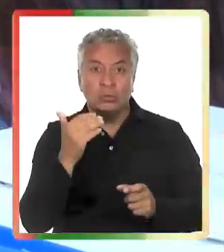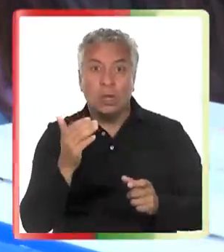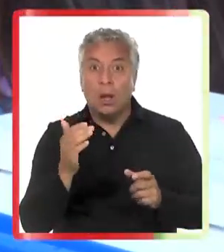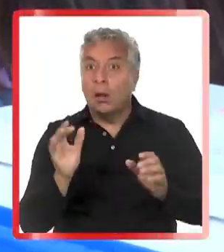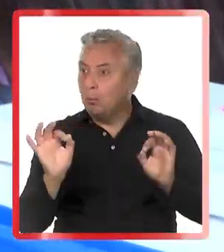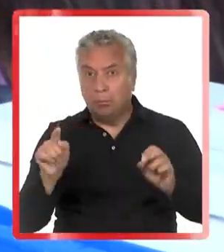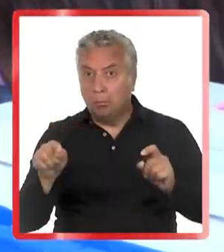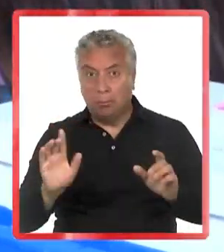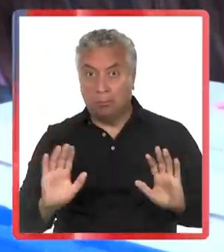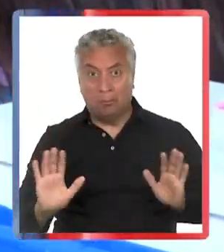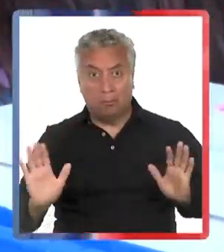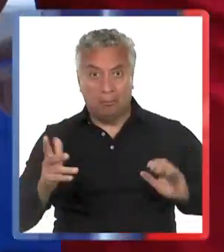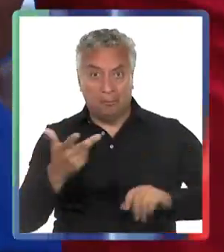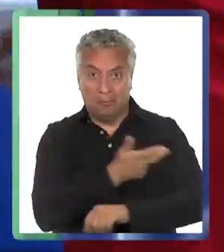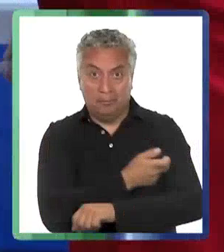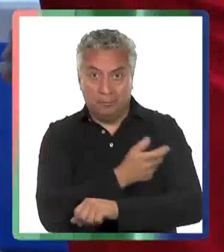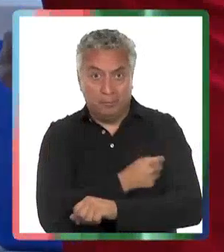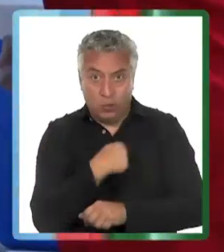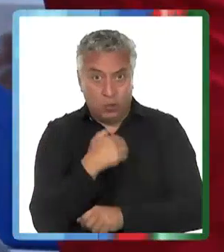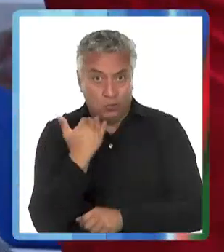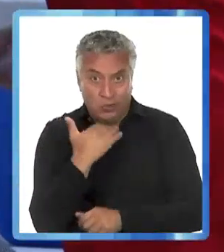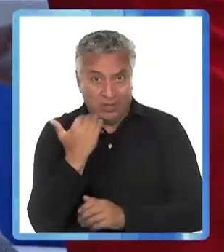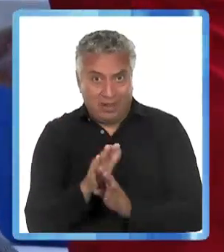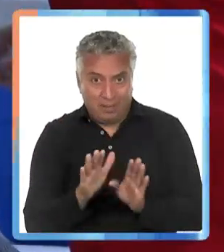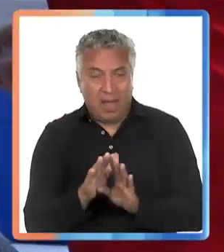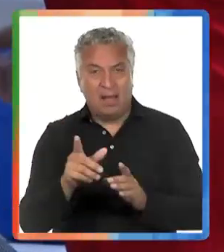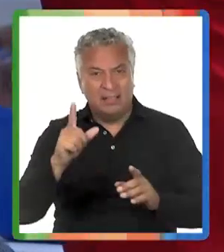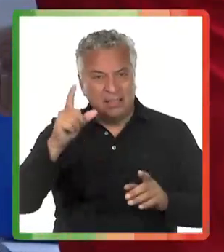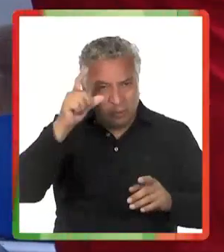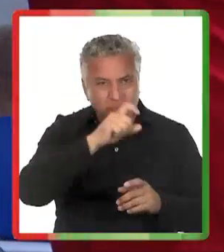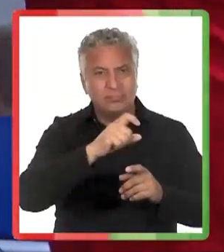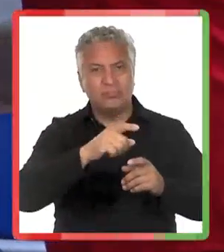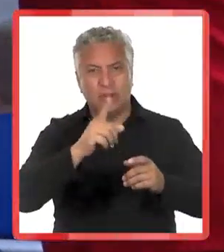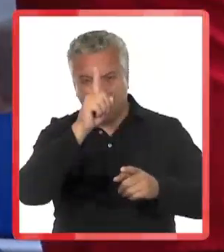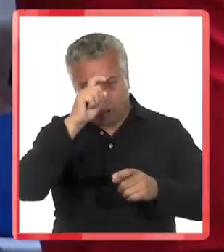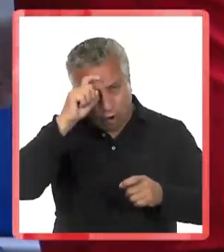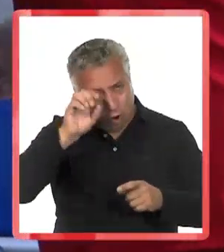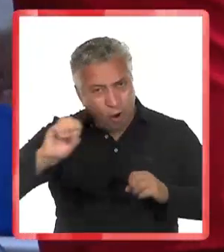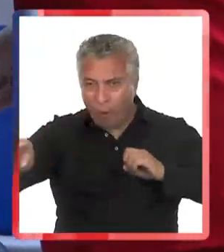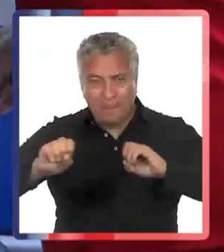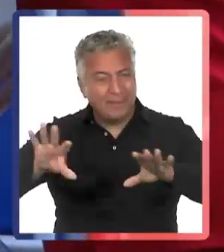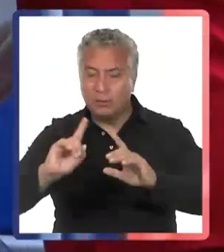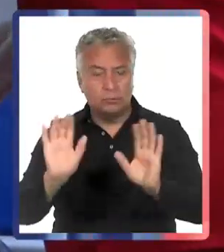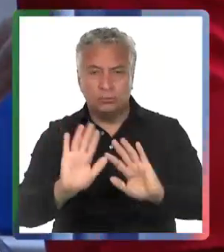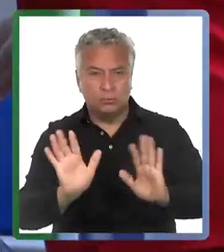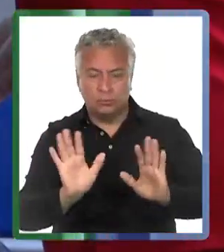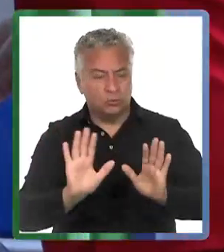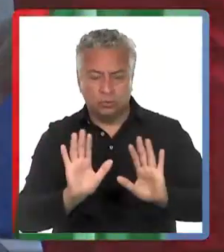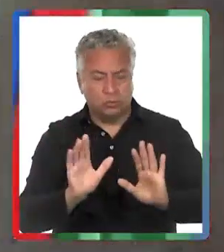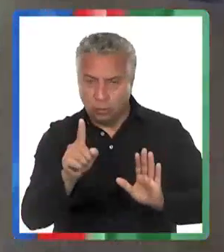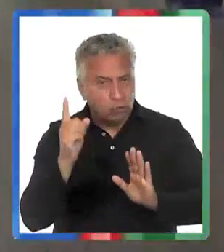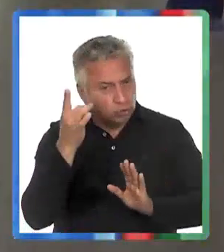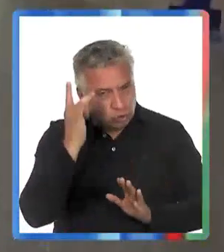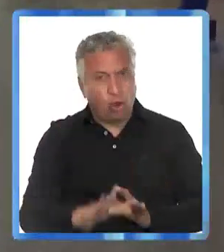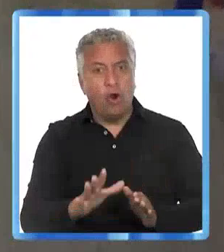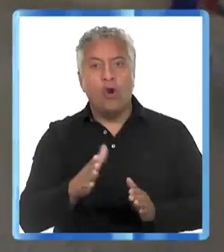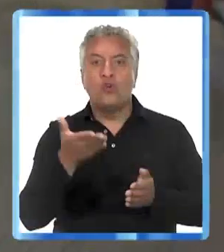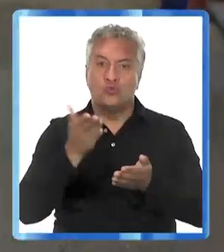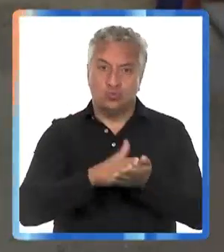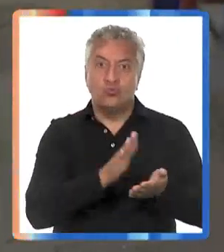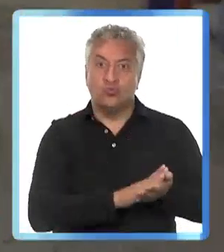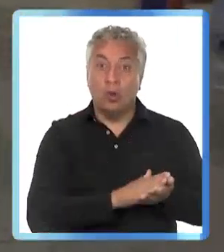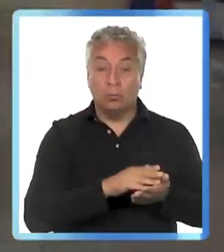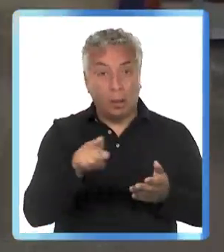hecho. Así que realmente ha tenido impacto, y estoy hablando de muertes solamente, no de complicaciones, hospitalizaciones y todo y secuelas,